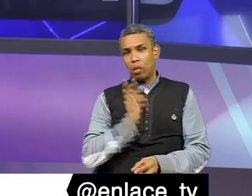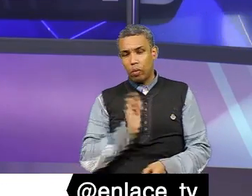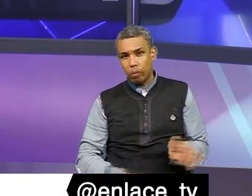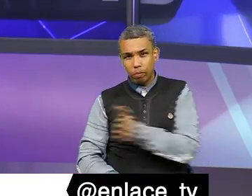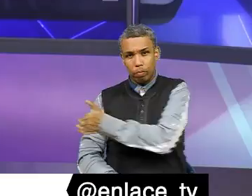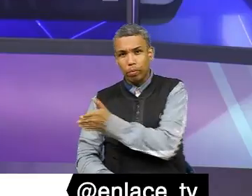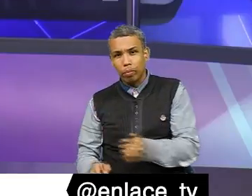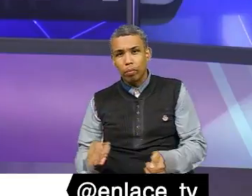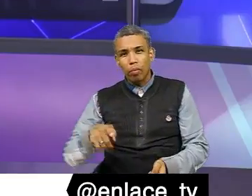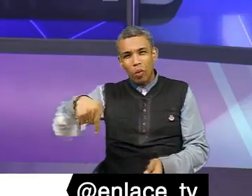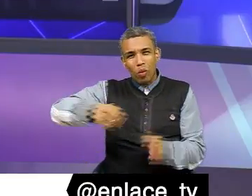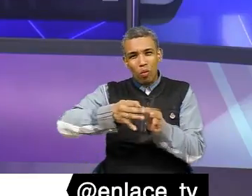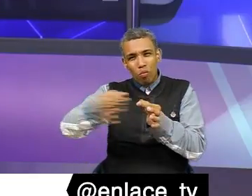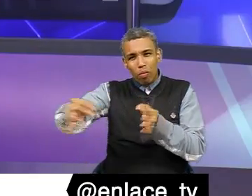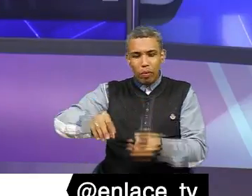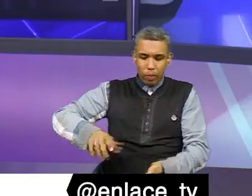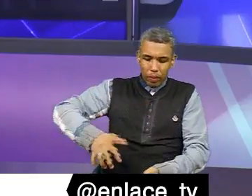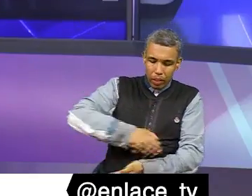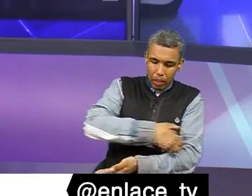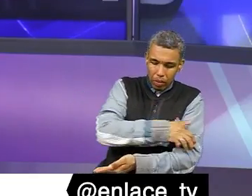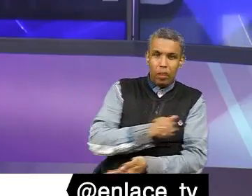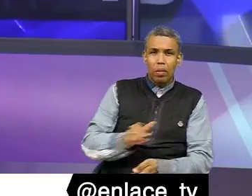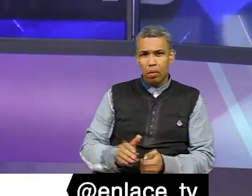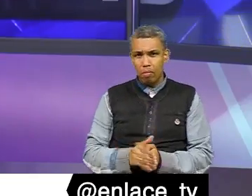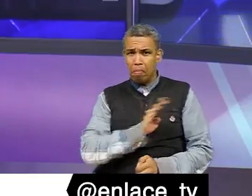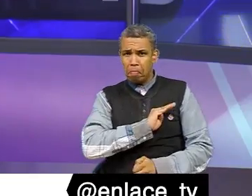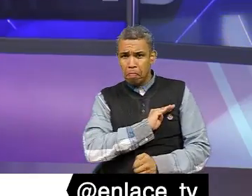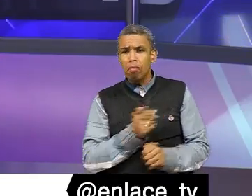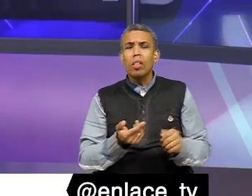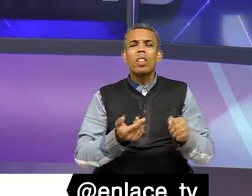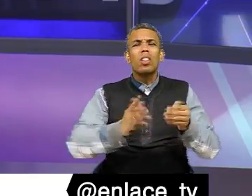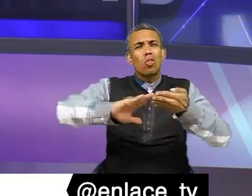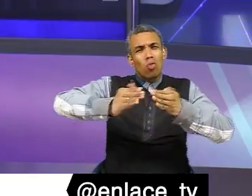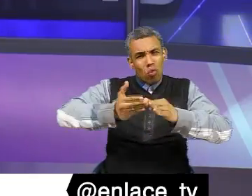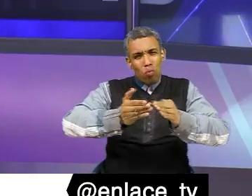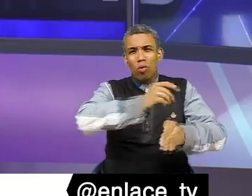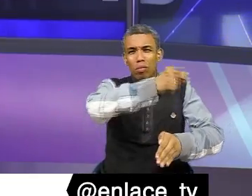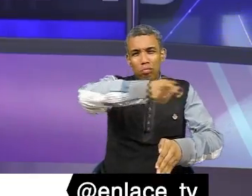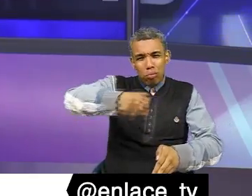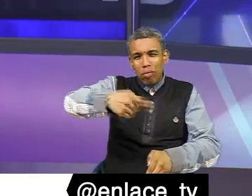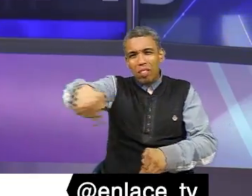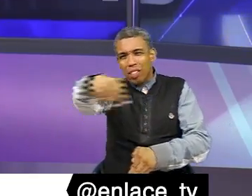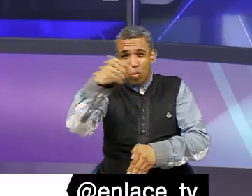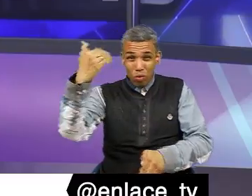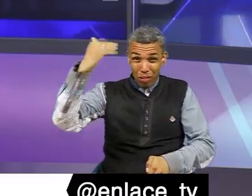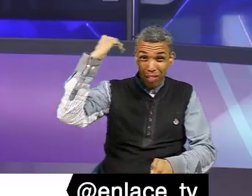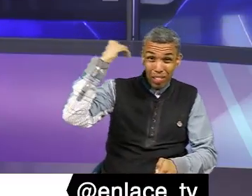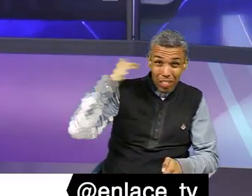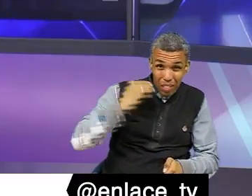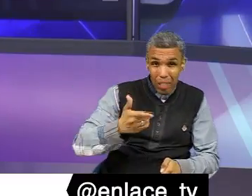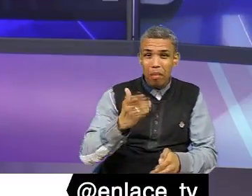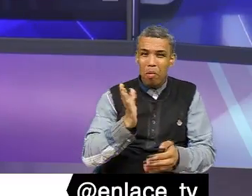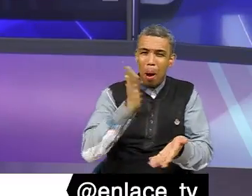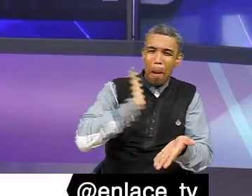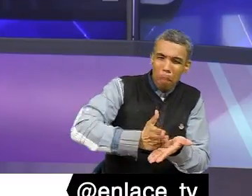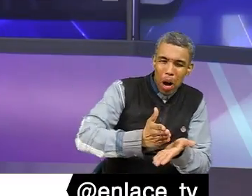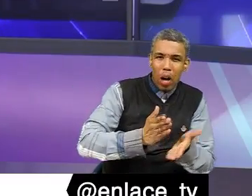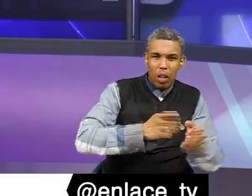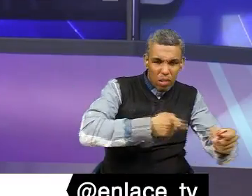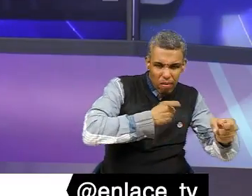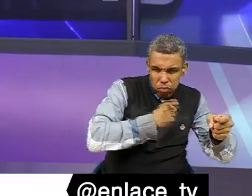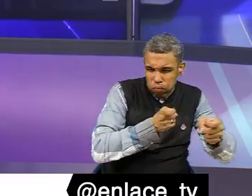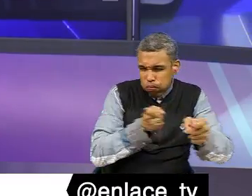a partir de hoy cartas de indemnización a la población víctima del conflicto armado interno por parte del Estado. En total